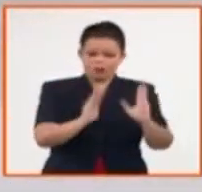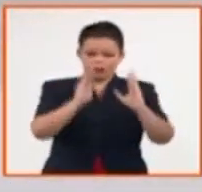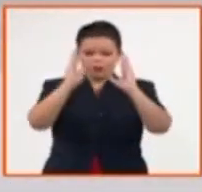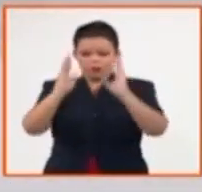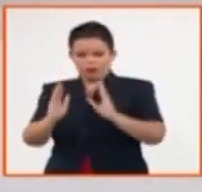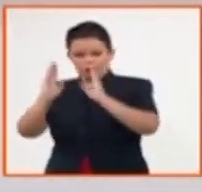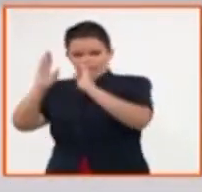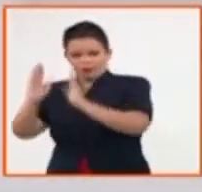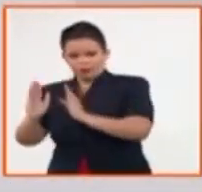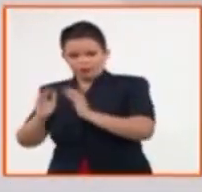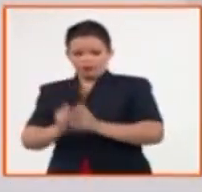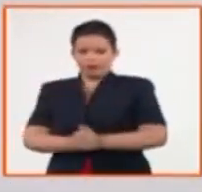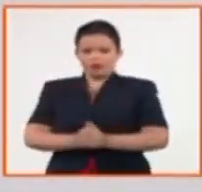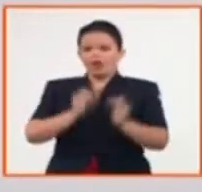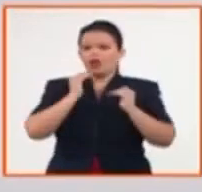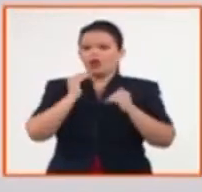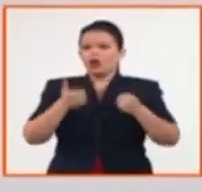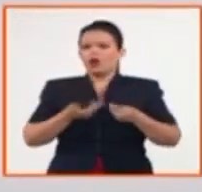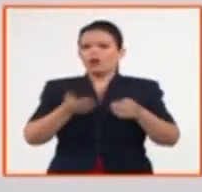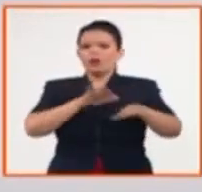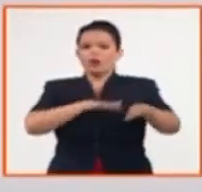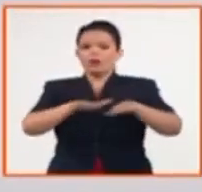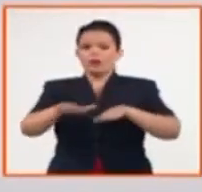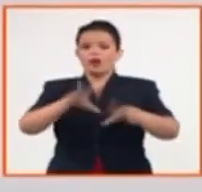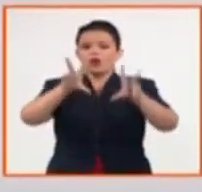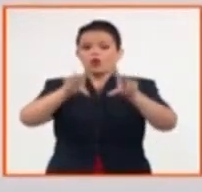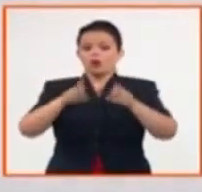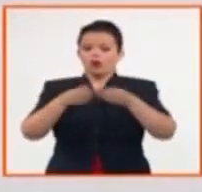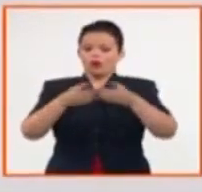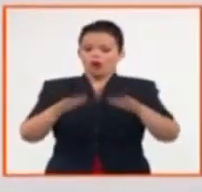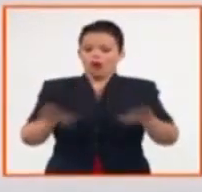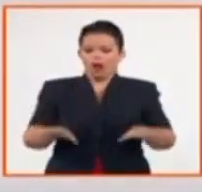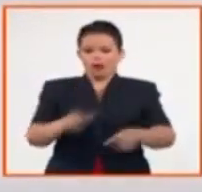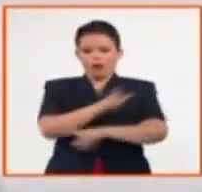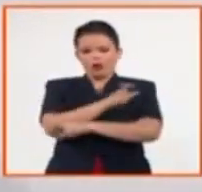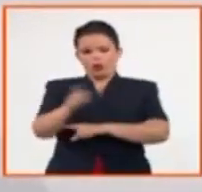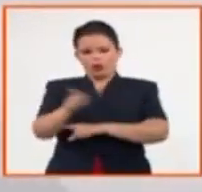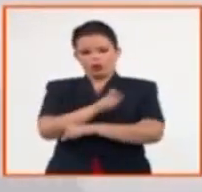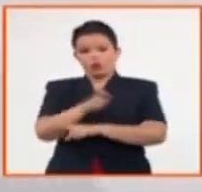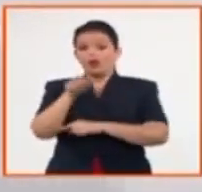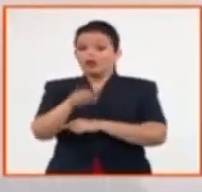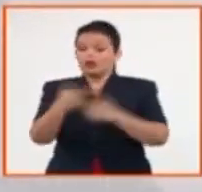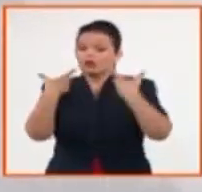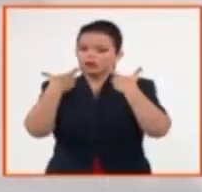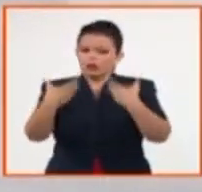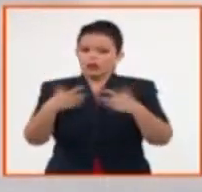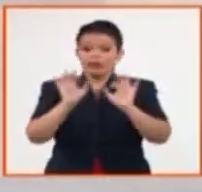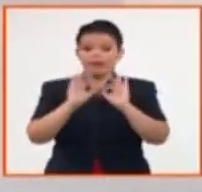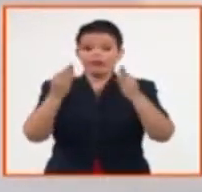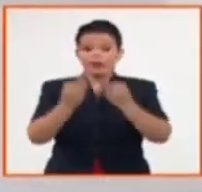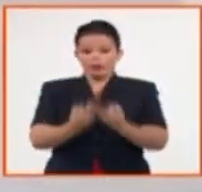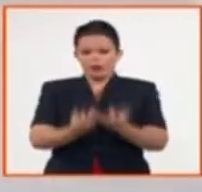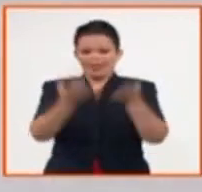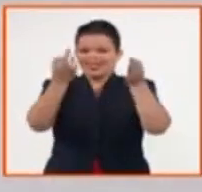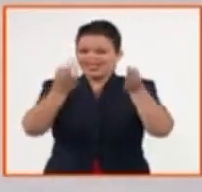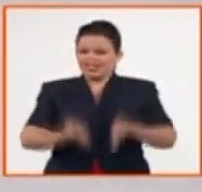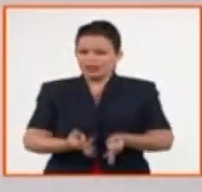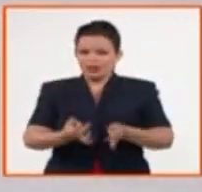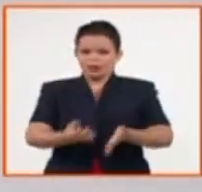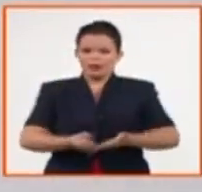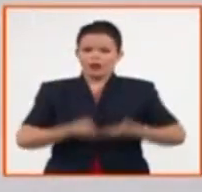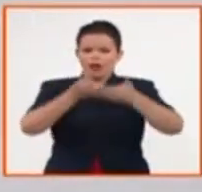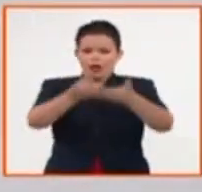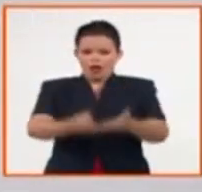curso 21-22. Esa es una actividad que a nuestro juicio es muy importante para que la familia, como siempre nos ha acompañado en la formación integral de sus